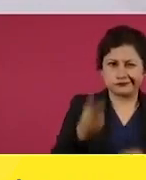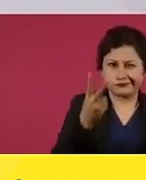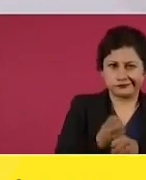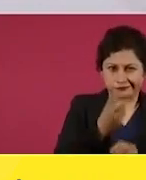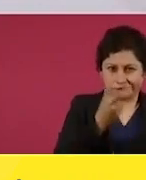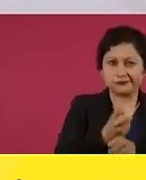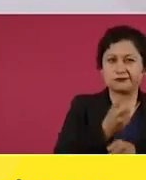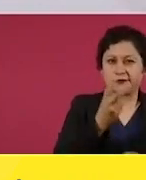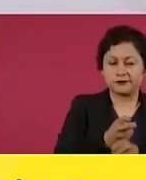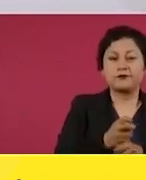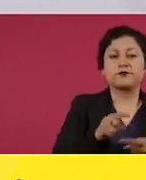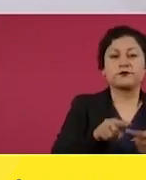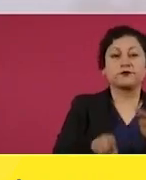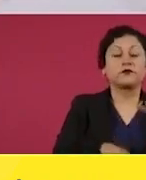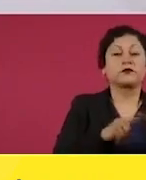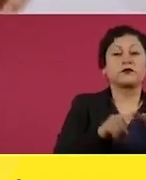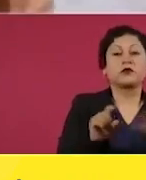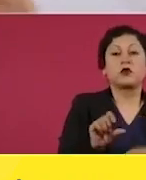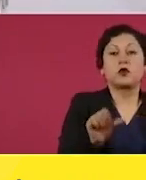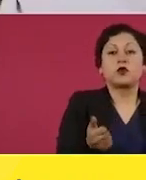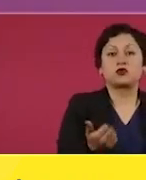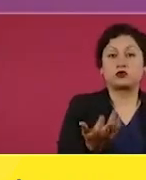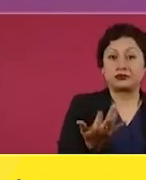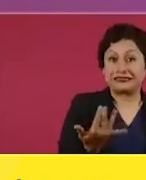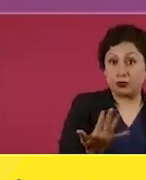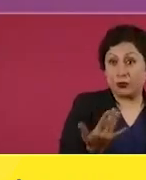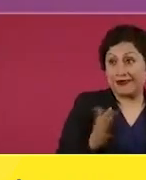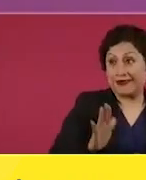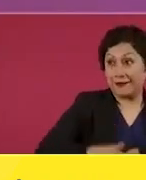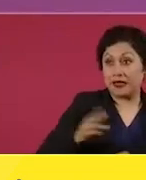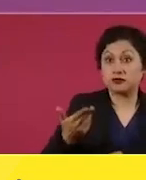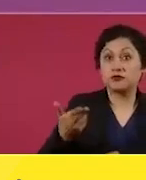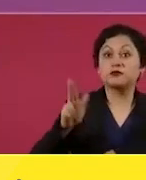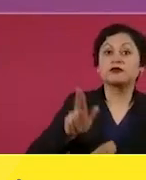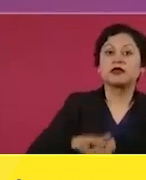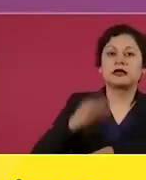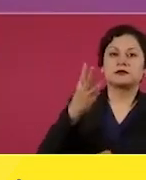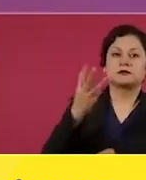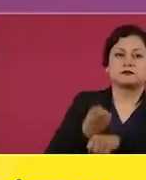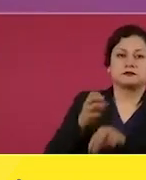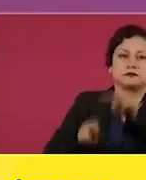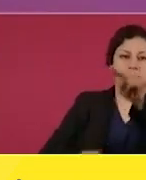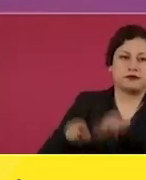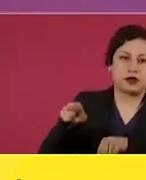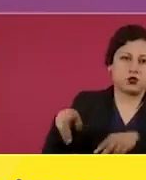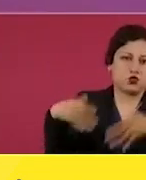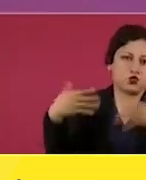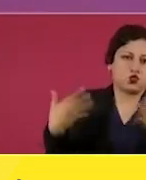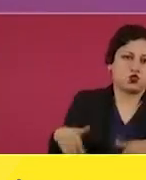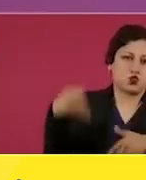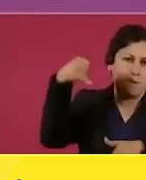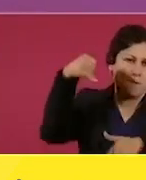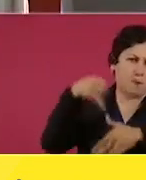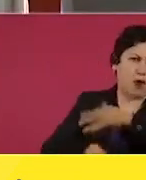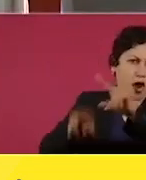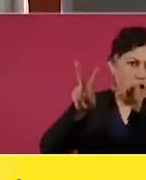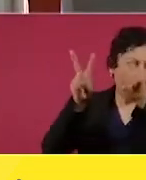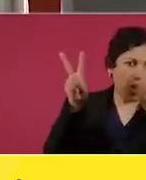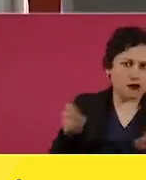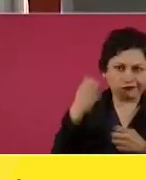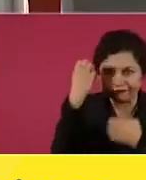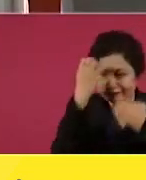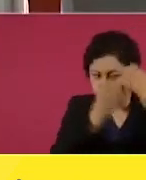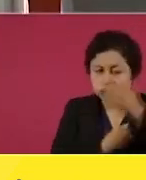aunque personal del sector salud responde que hay áreas en las que no se puede simplemente trabajar por la violencia que ahí se vive. Vamos ahora